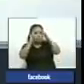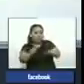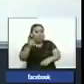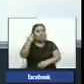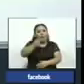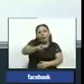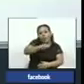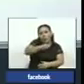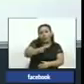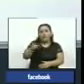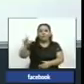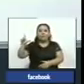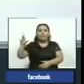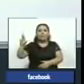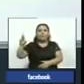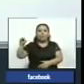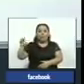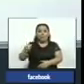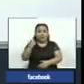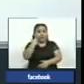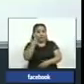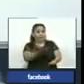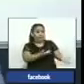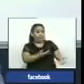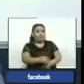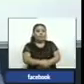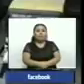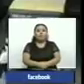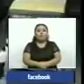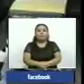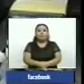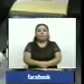Luis López lo investigó y nos cuenta más en el reporte que nos ha preparado.